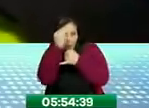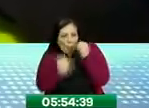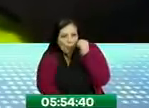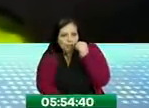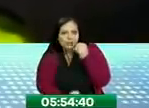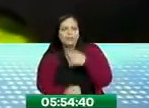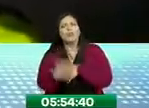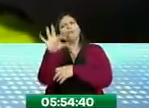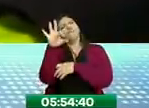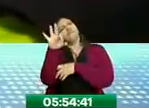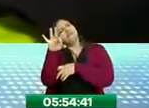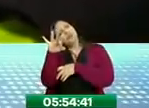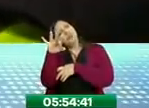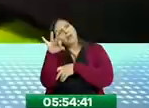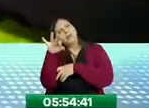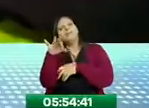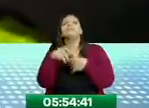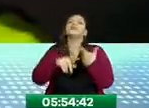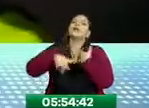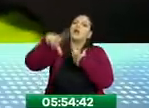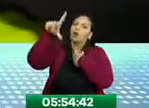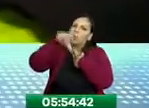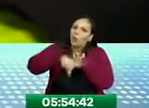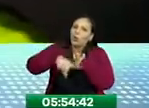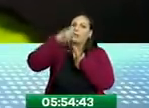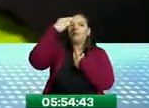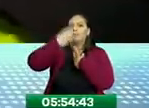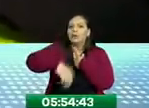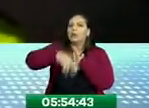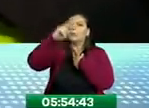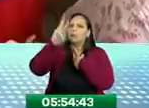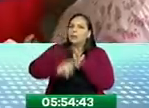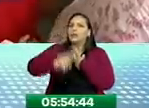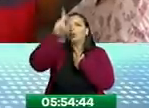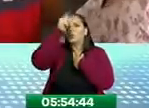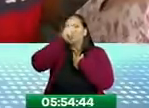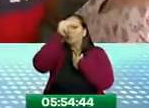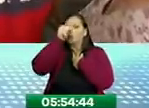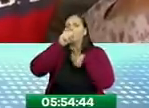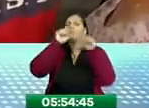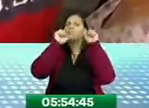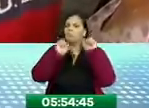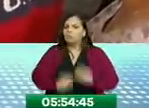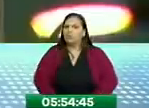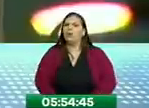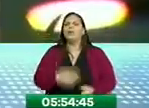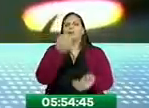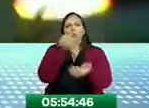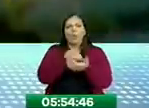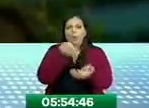podrá ir el día lunes, miércoles o viernes a abastecerse de